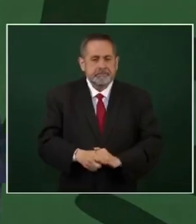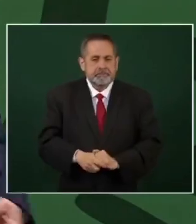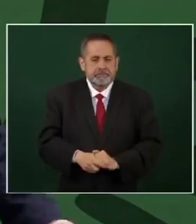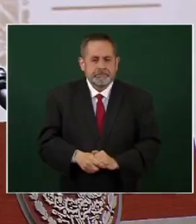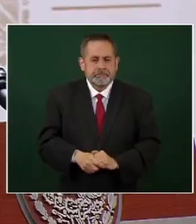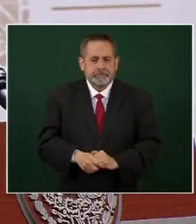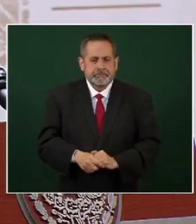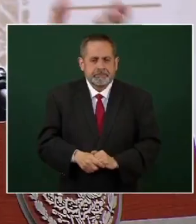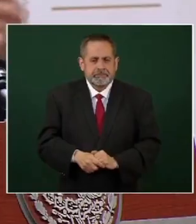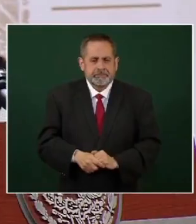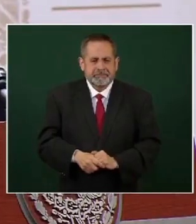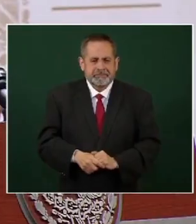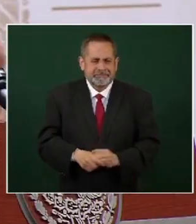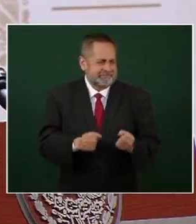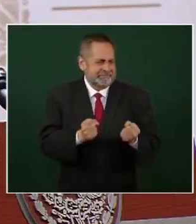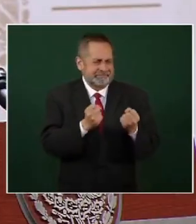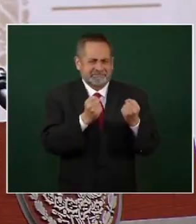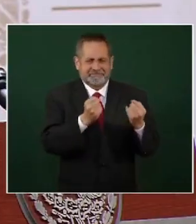como arroz?